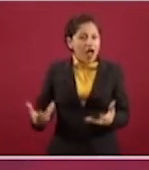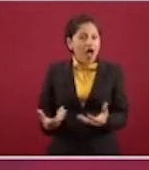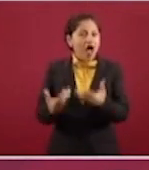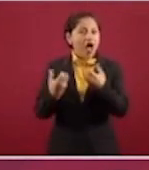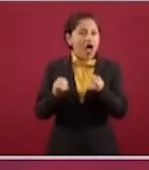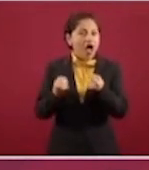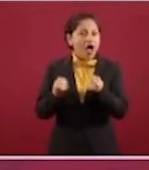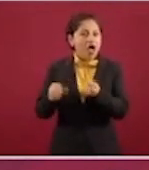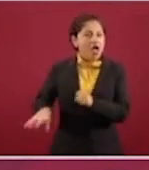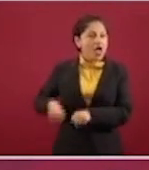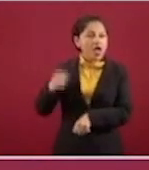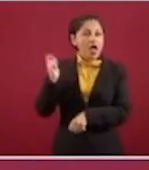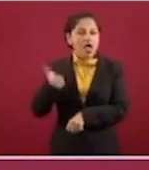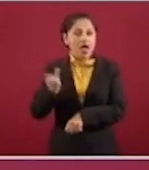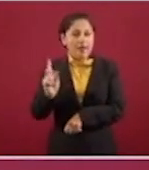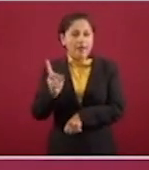Así